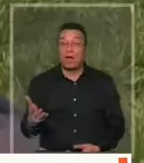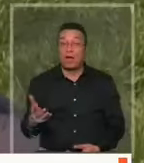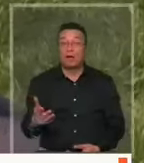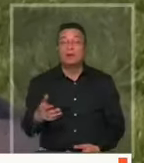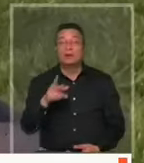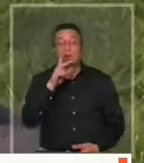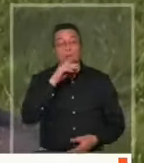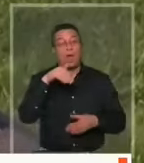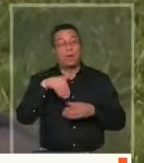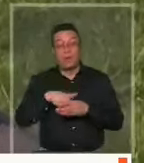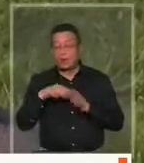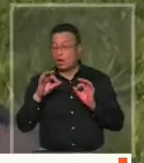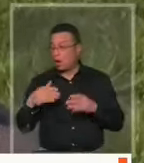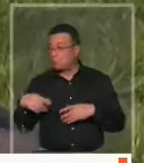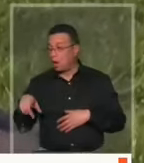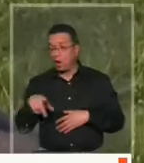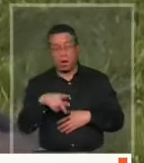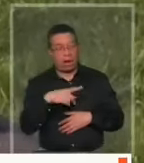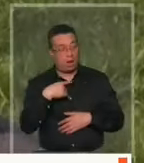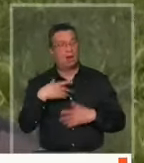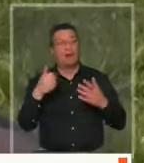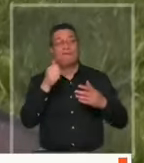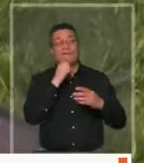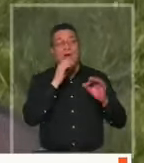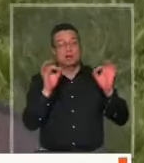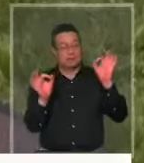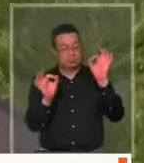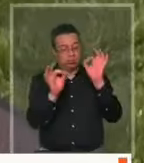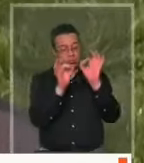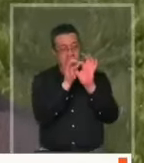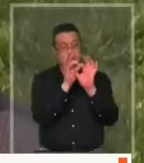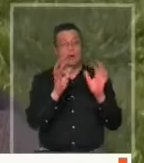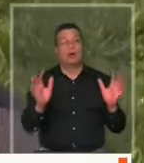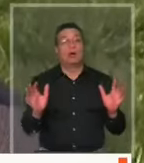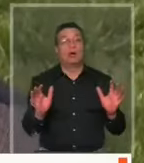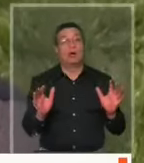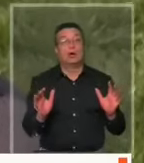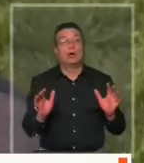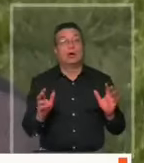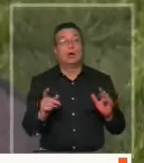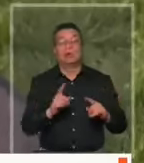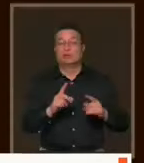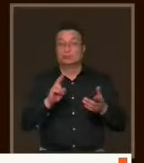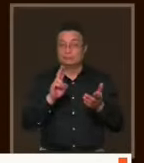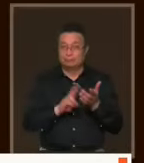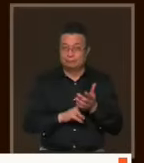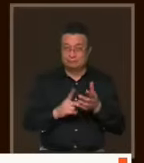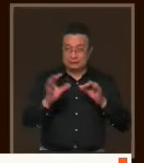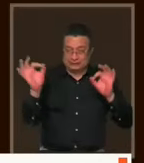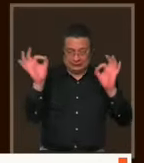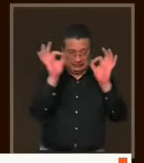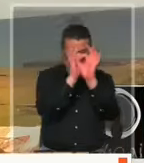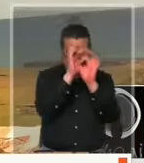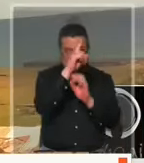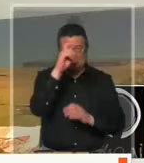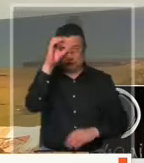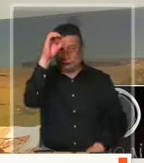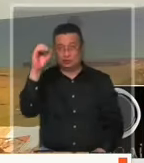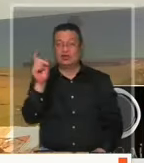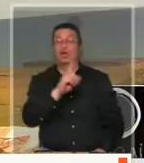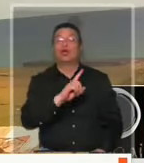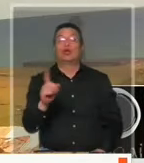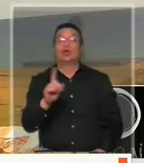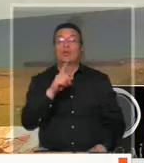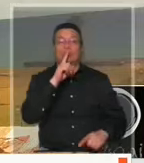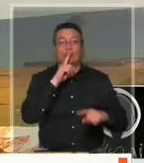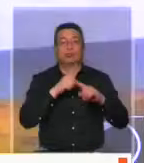tarde tradicional, pero igual me imagino porque todavía no es un eclipse total. No realmente, porque este no fue un eclipse total, sino uno